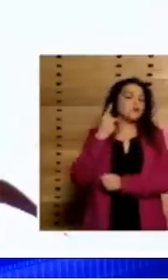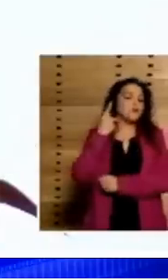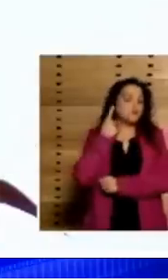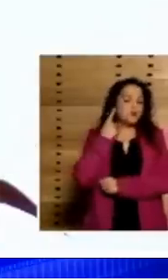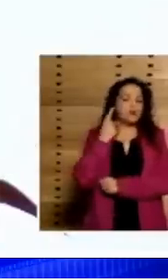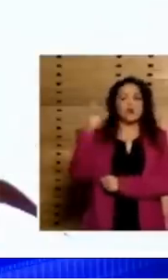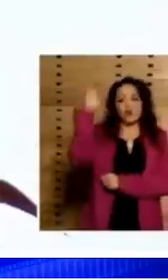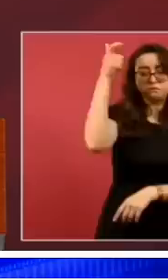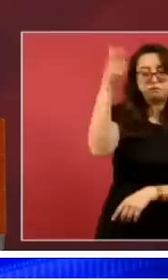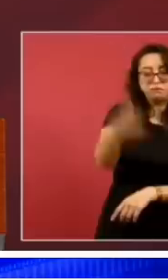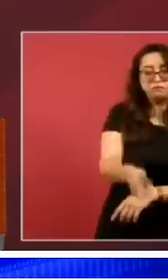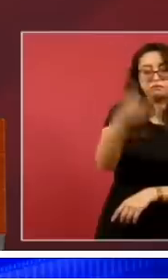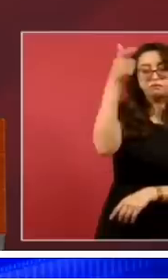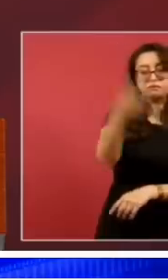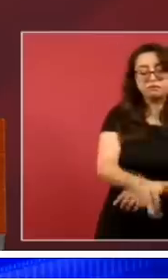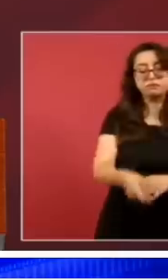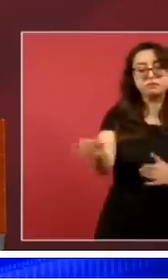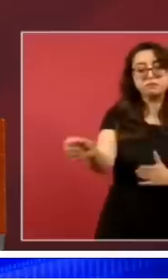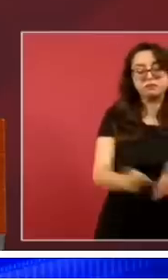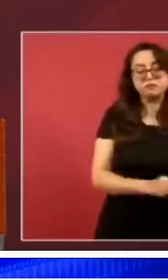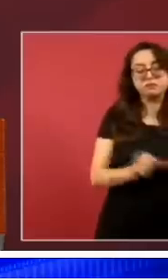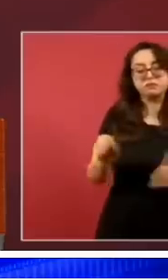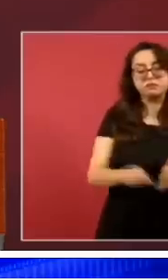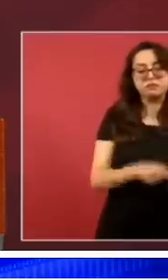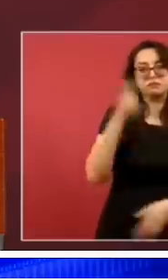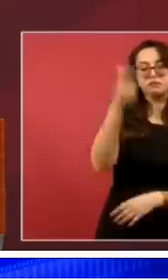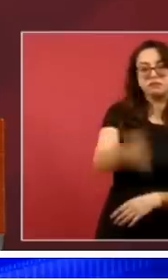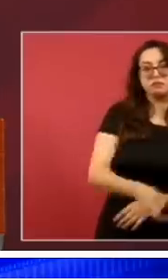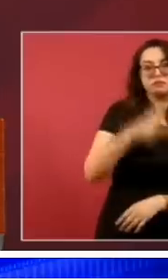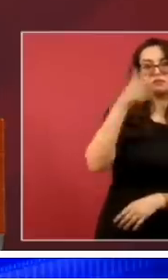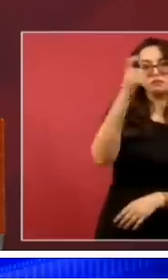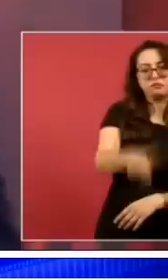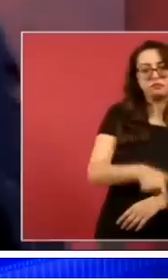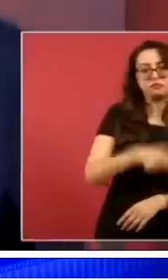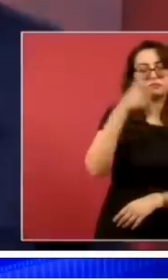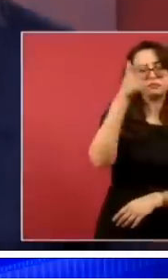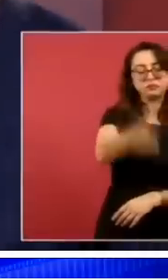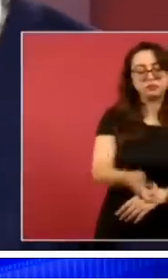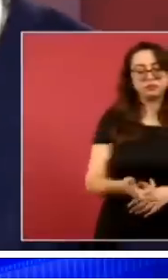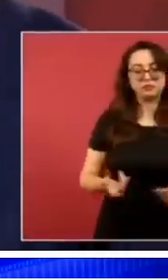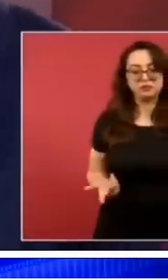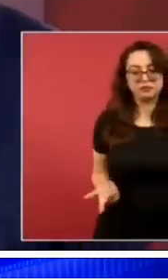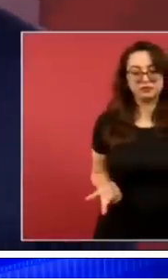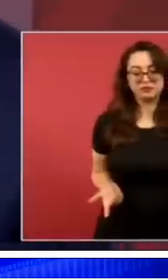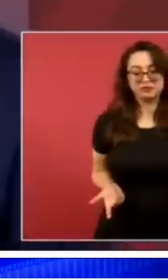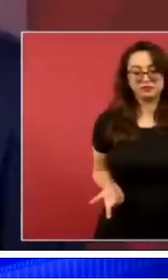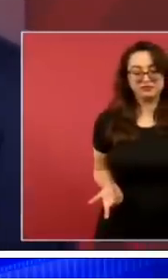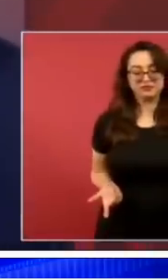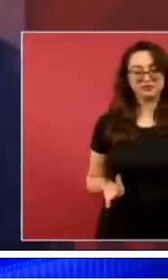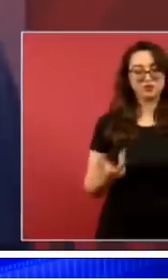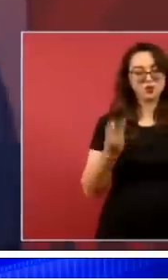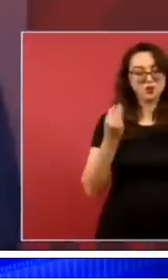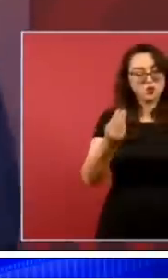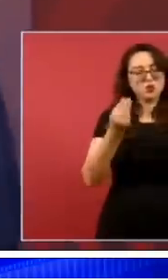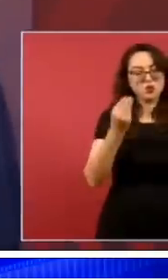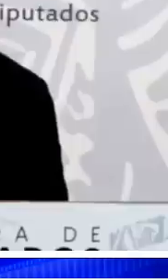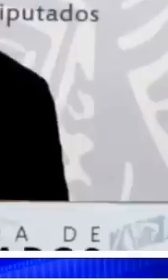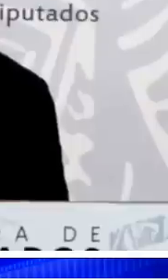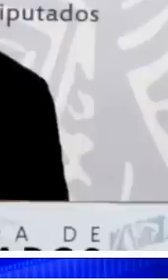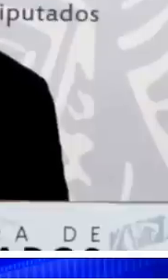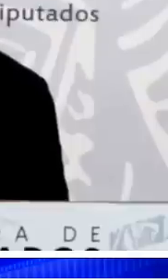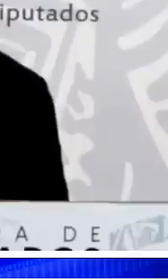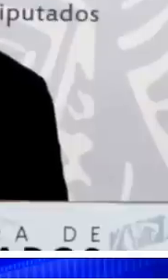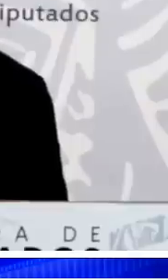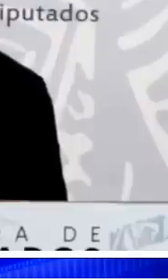que están haciendo lo que se resulta están empezando a tomar decisiones en el tribunal electoral del poder judicial de la federación en